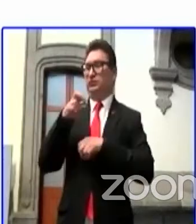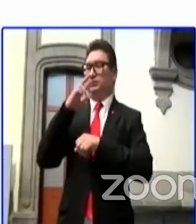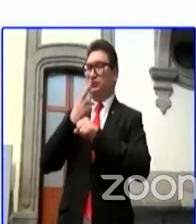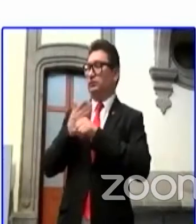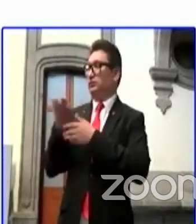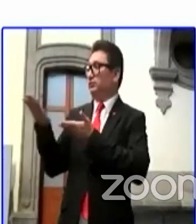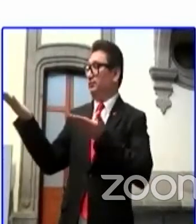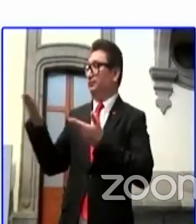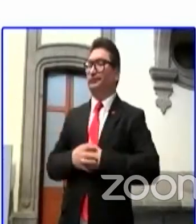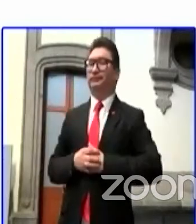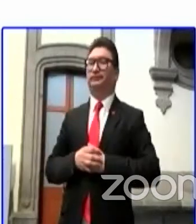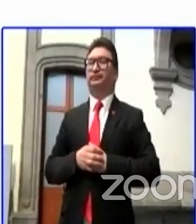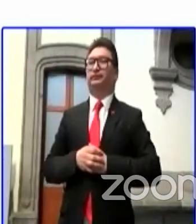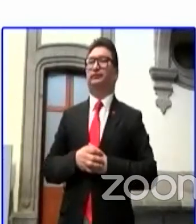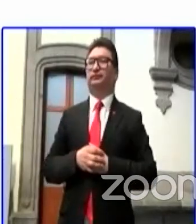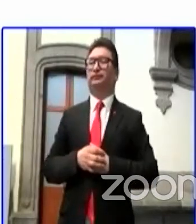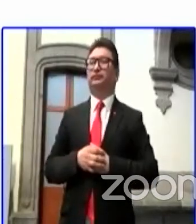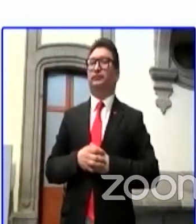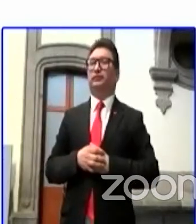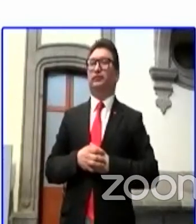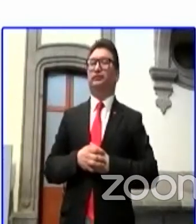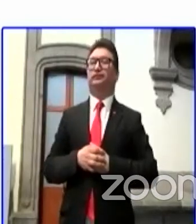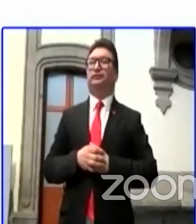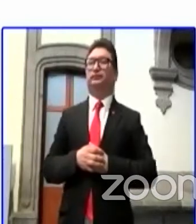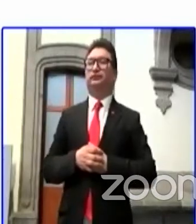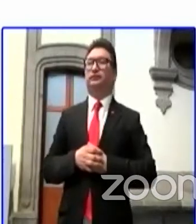día de hoy nos acompañan en el acto inaugural.